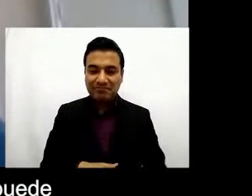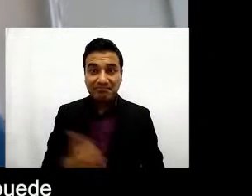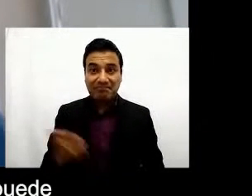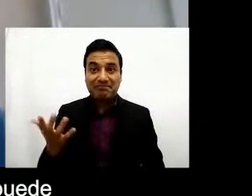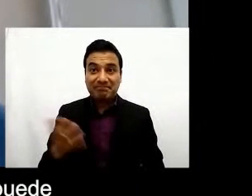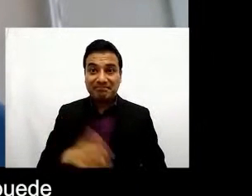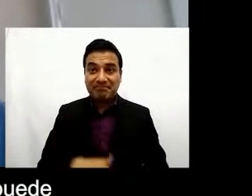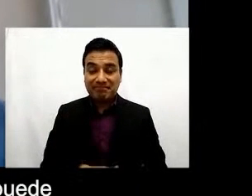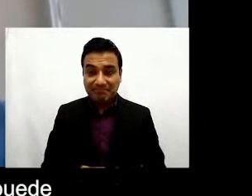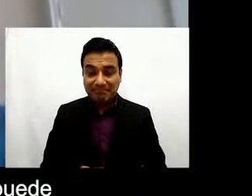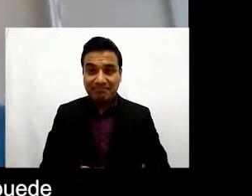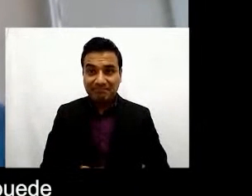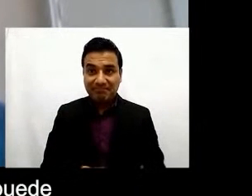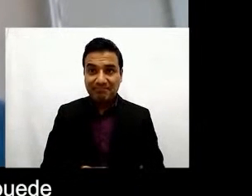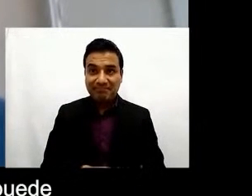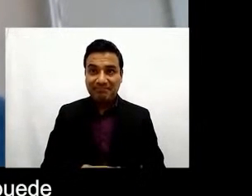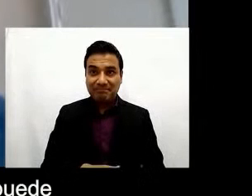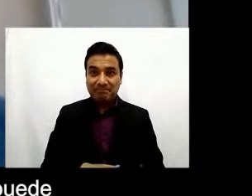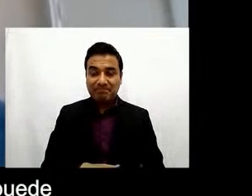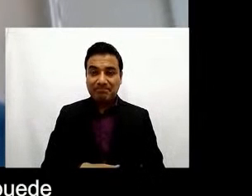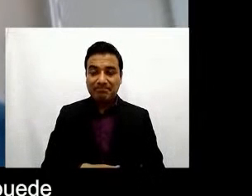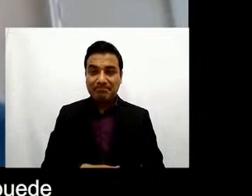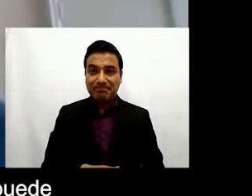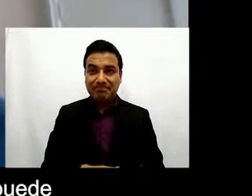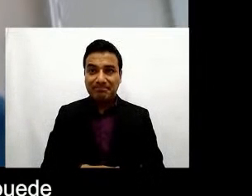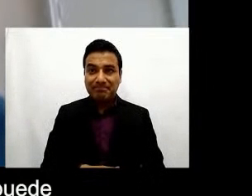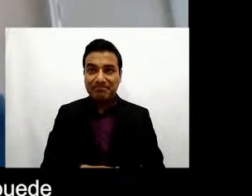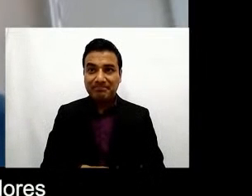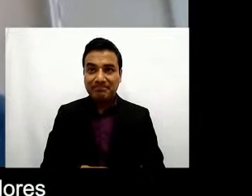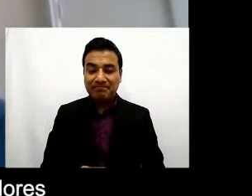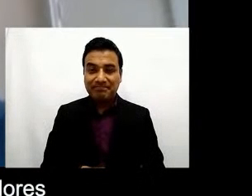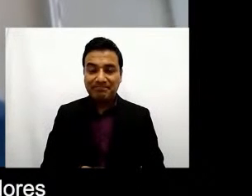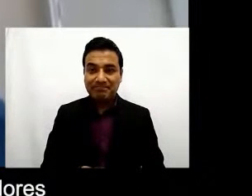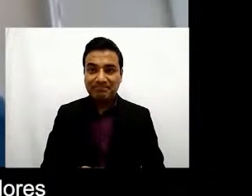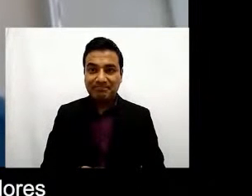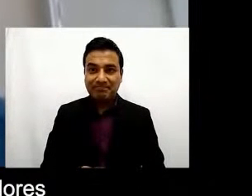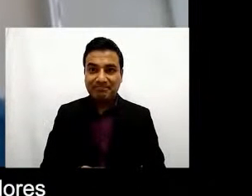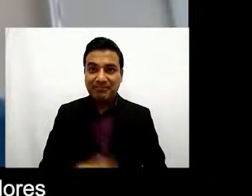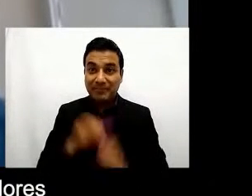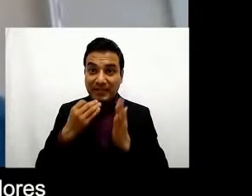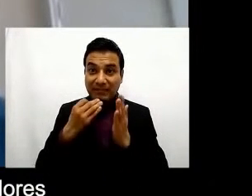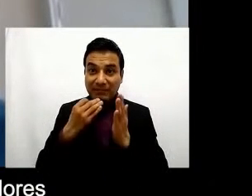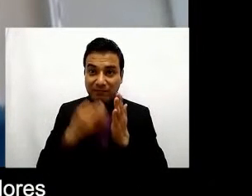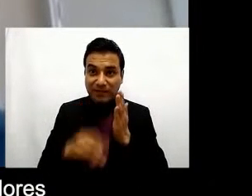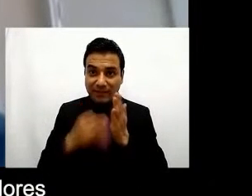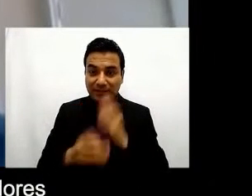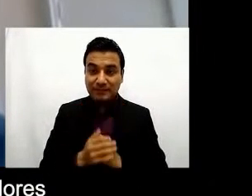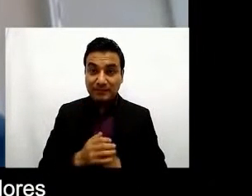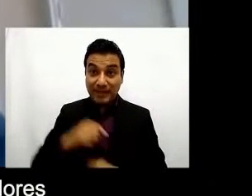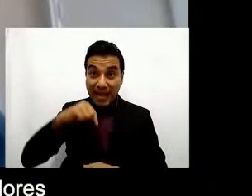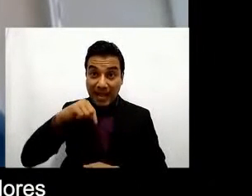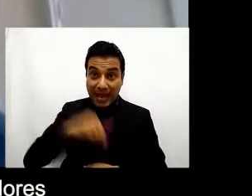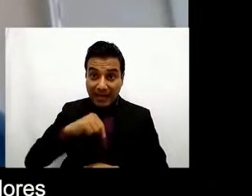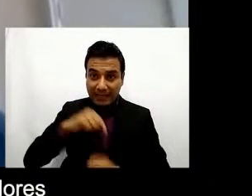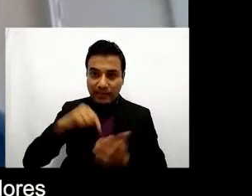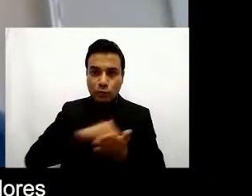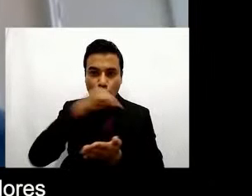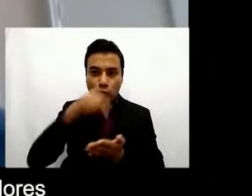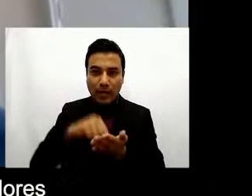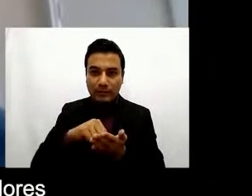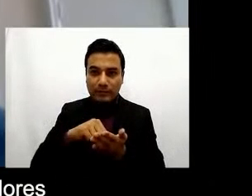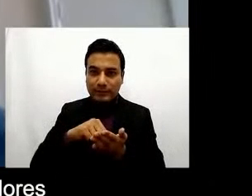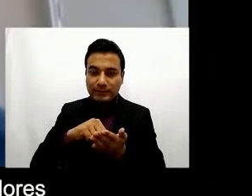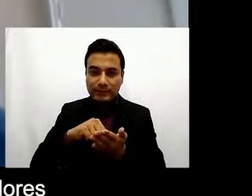mecanismos necesarios para que sea un lugar increíblemente atractivo para